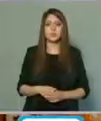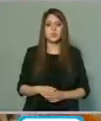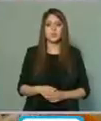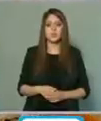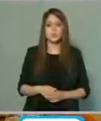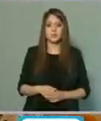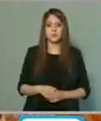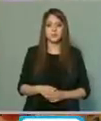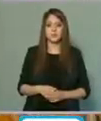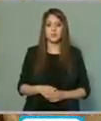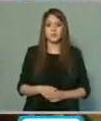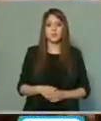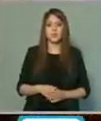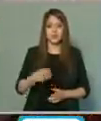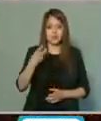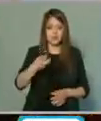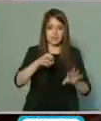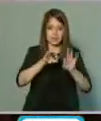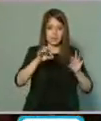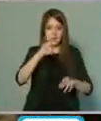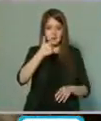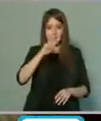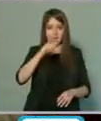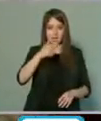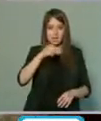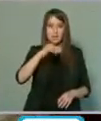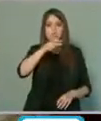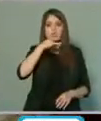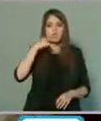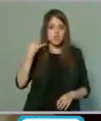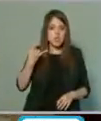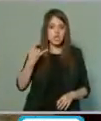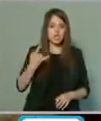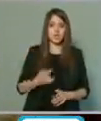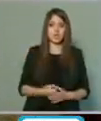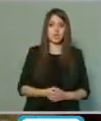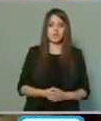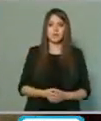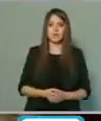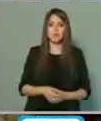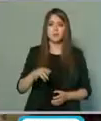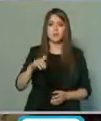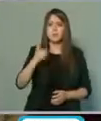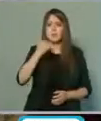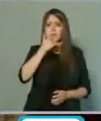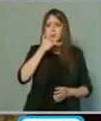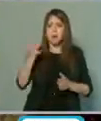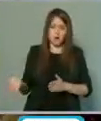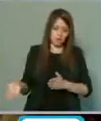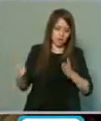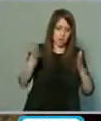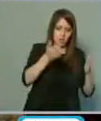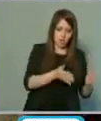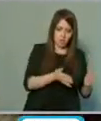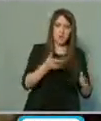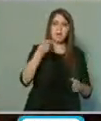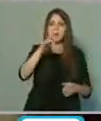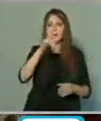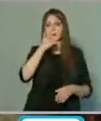es de longaniza con chilito rojo. A ver, ya me saltó. Le voy a dar